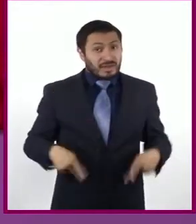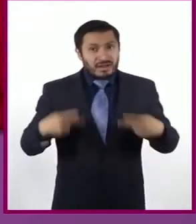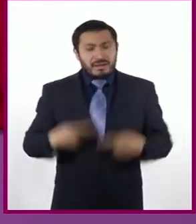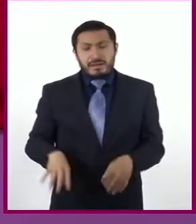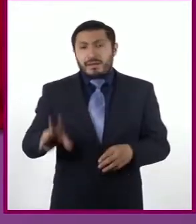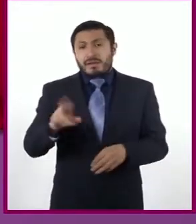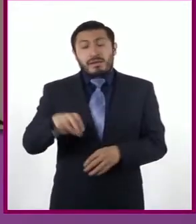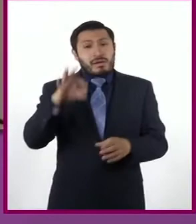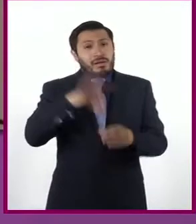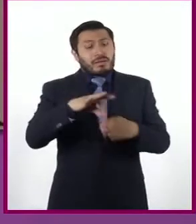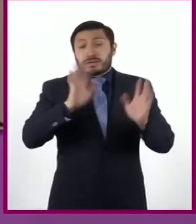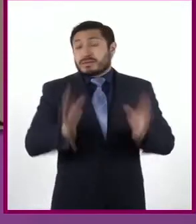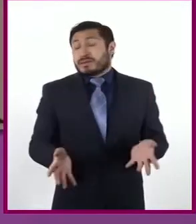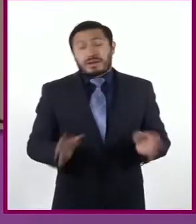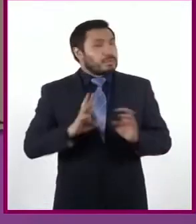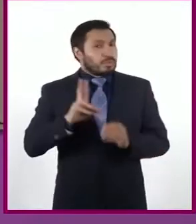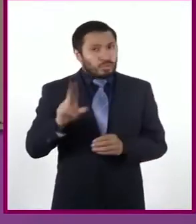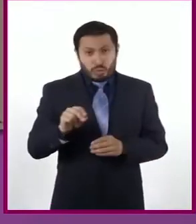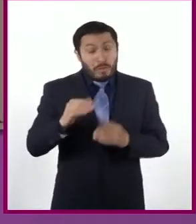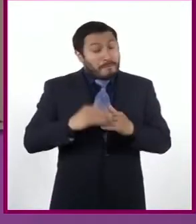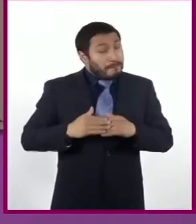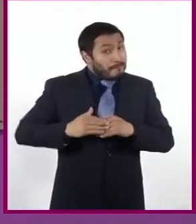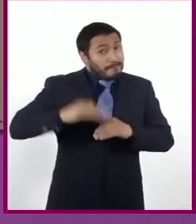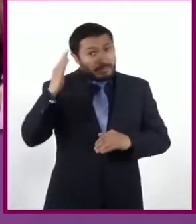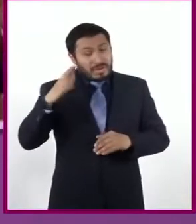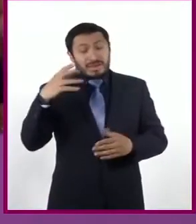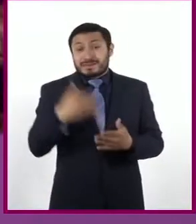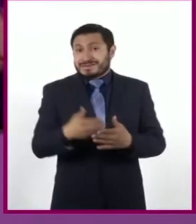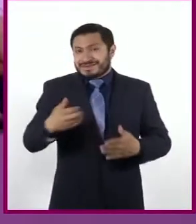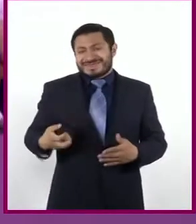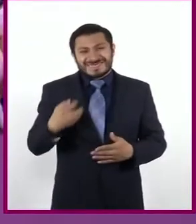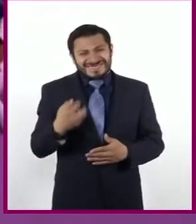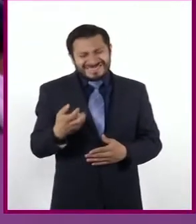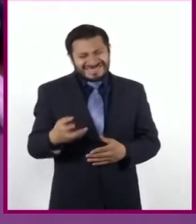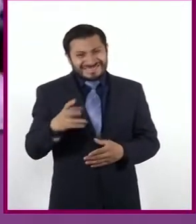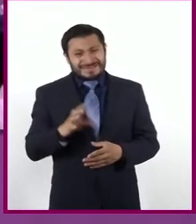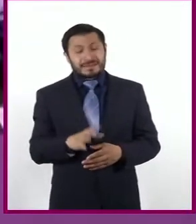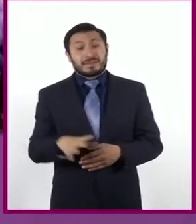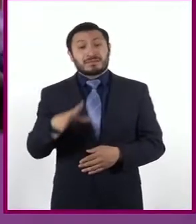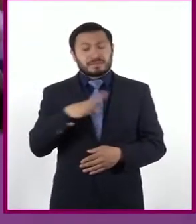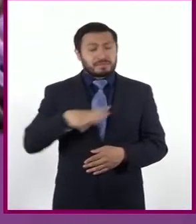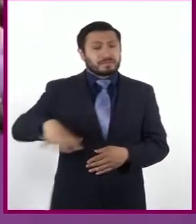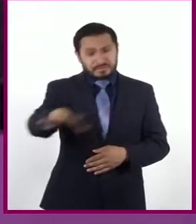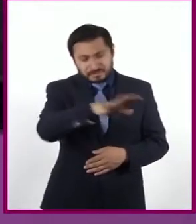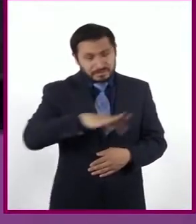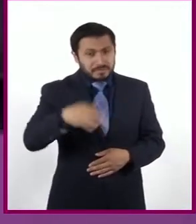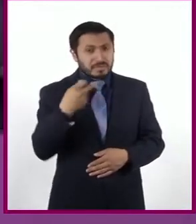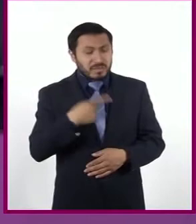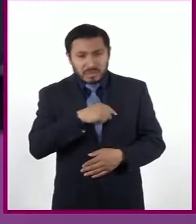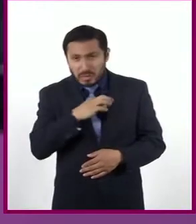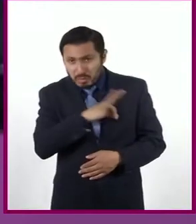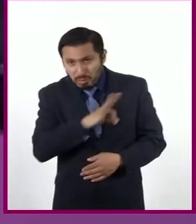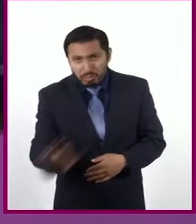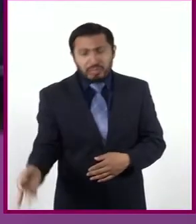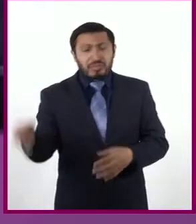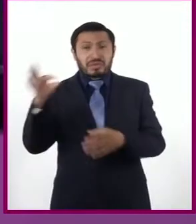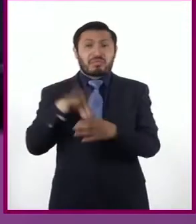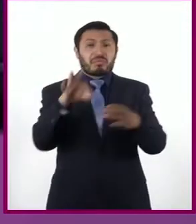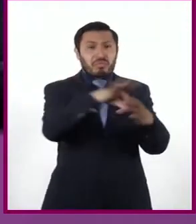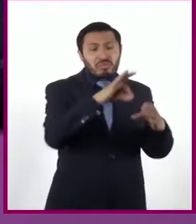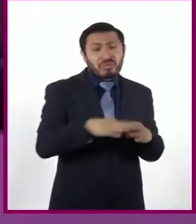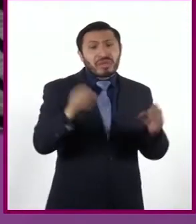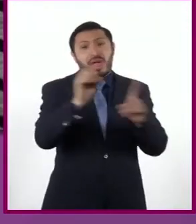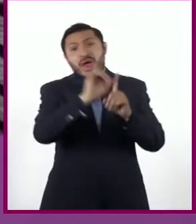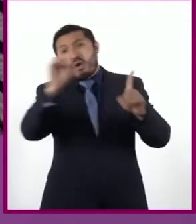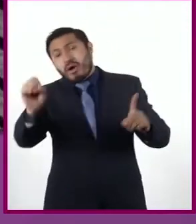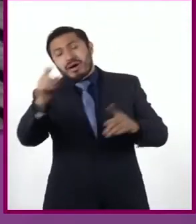acto de votar. Antes de las personas pueden tomar parte en las campañas políticas de los diversos partidos